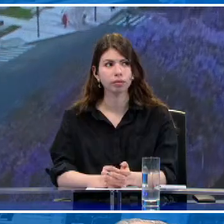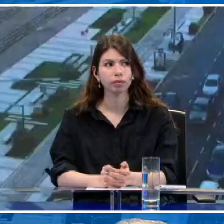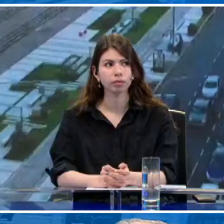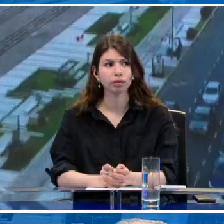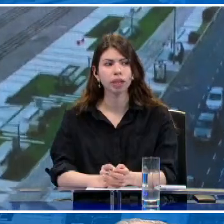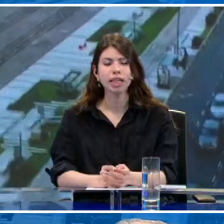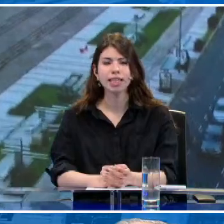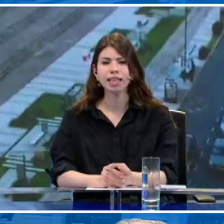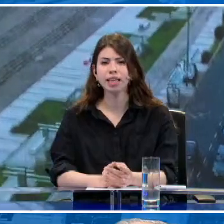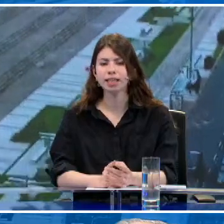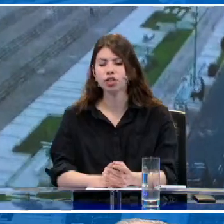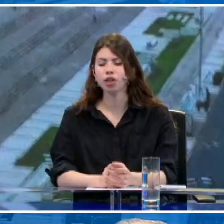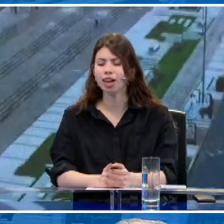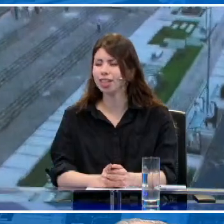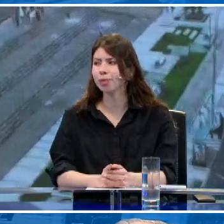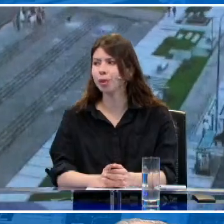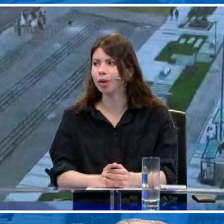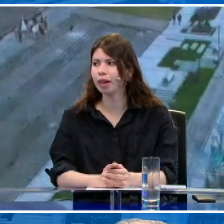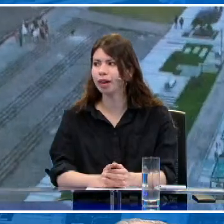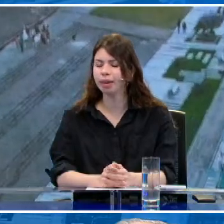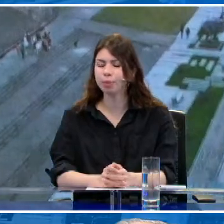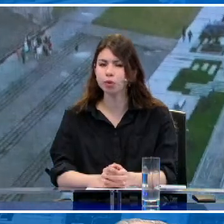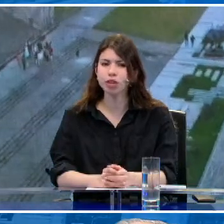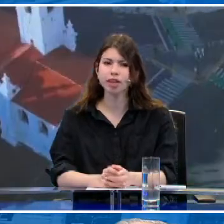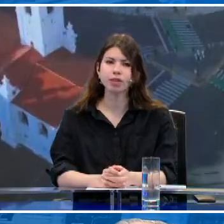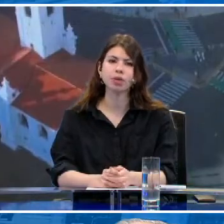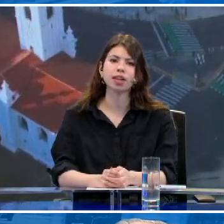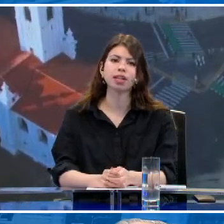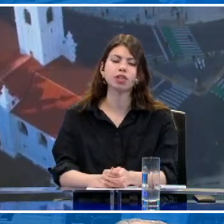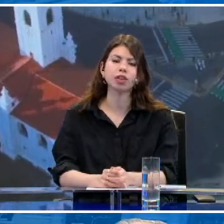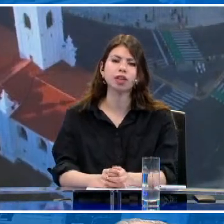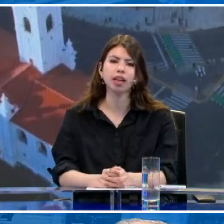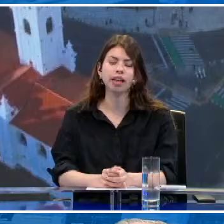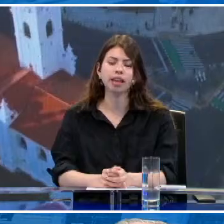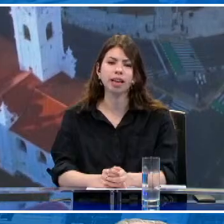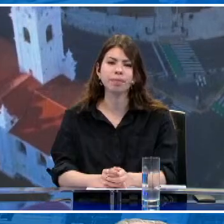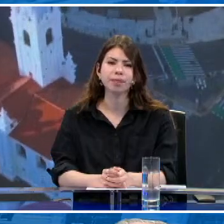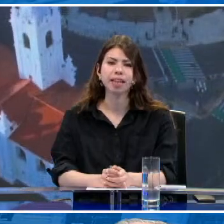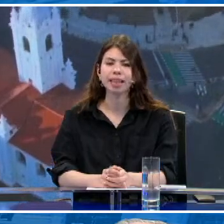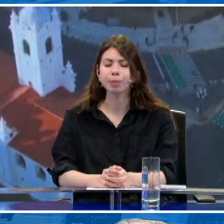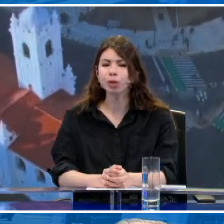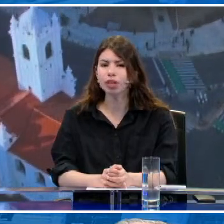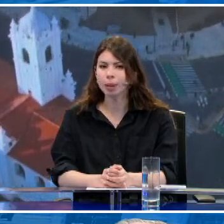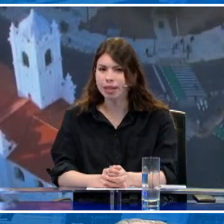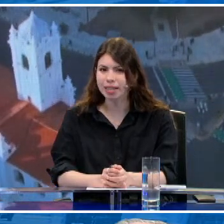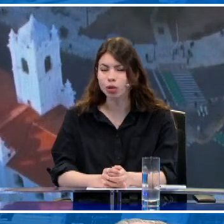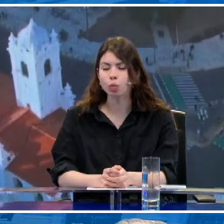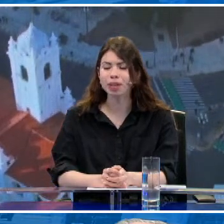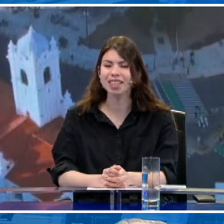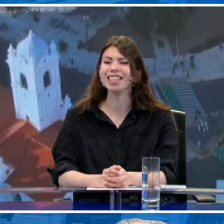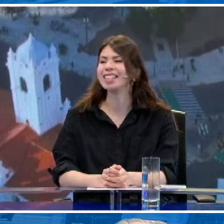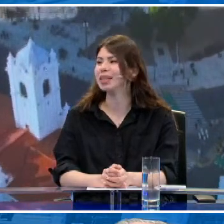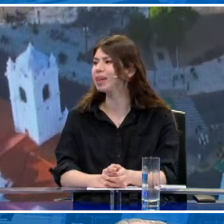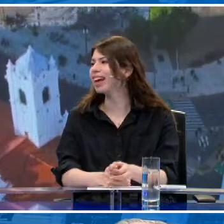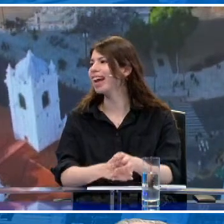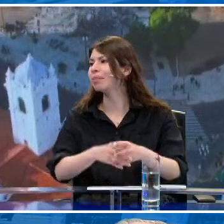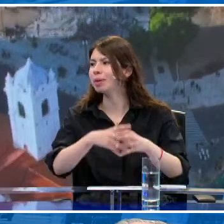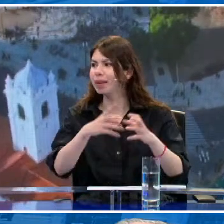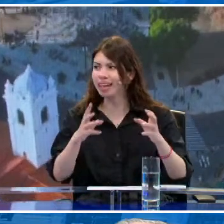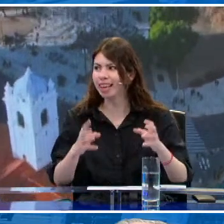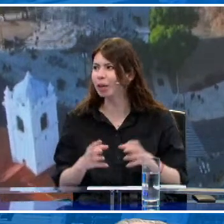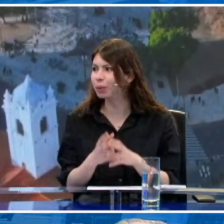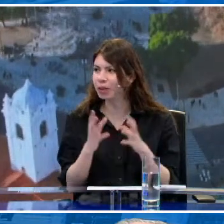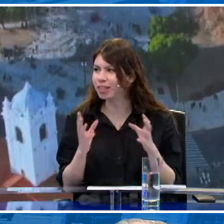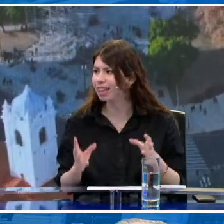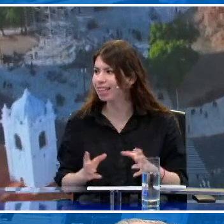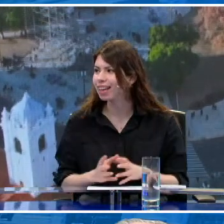informativo para todos, me parece. Sí, yo ayer un poco consultaba sobre esto. tampoco es que va a ser súper sensible a la primera